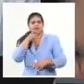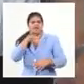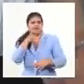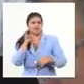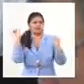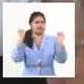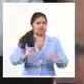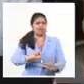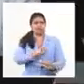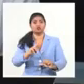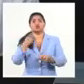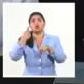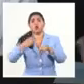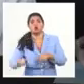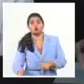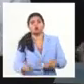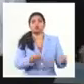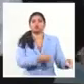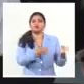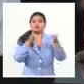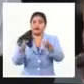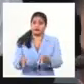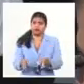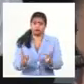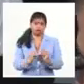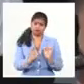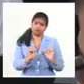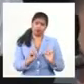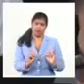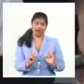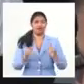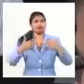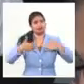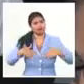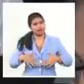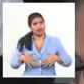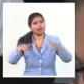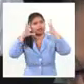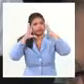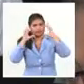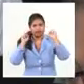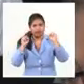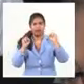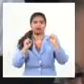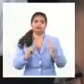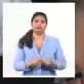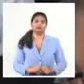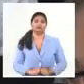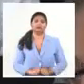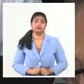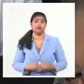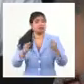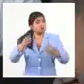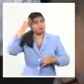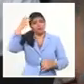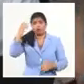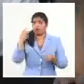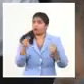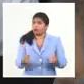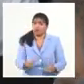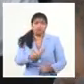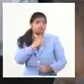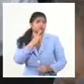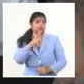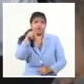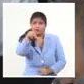el gobierno, en las instituciones de la revolución, y nunca ha faltado la respuesta, porque de hecho todos los